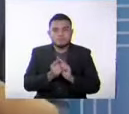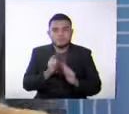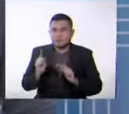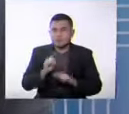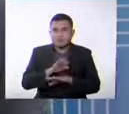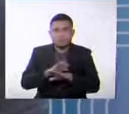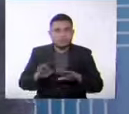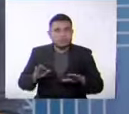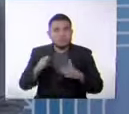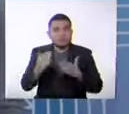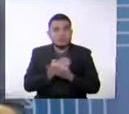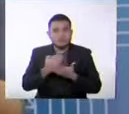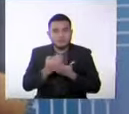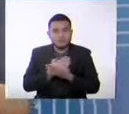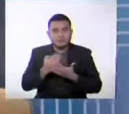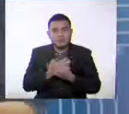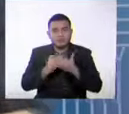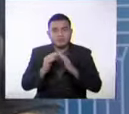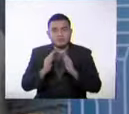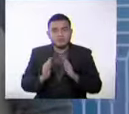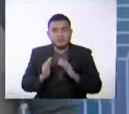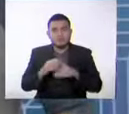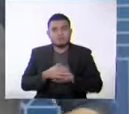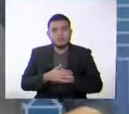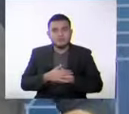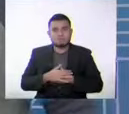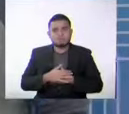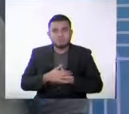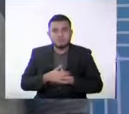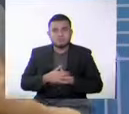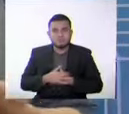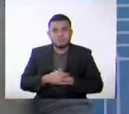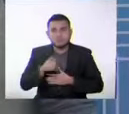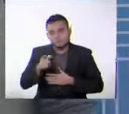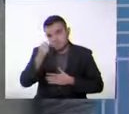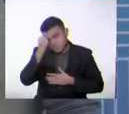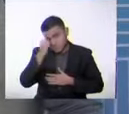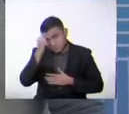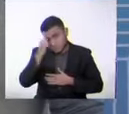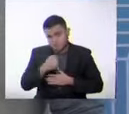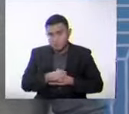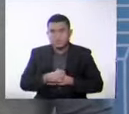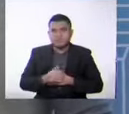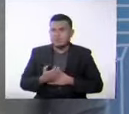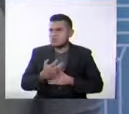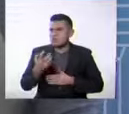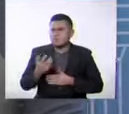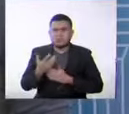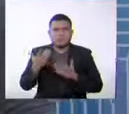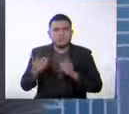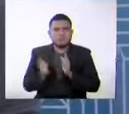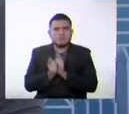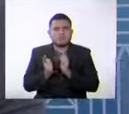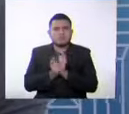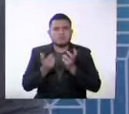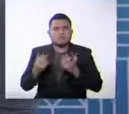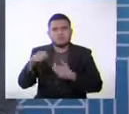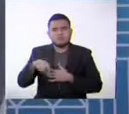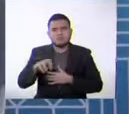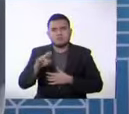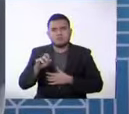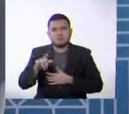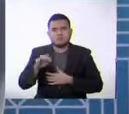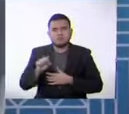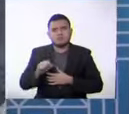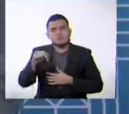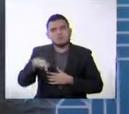el estudio. Y ustedes desde casa, a través de las señales del Canal 10, estén aprendiendo. Alba, hemos conocido muchísimo sobre estos roles y también en